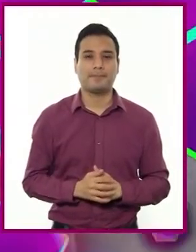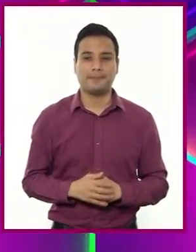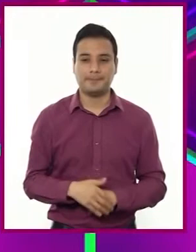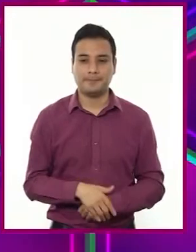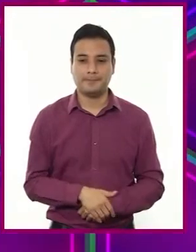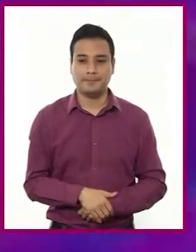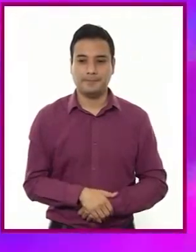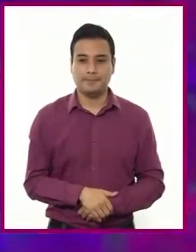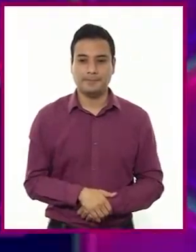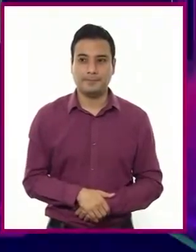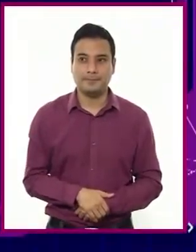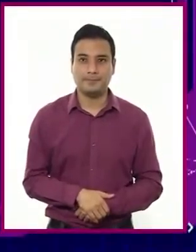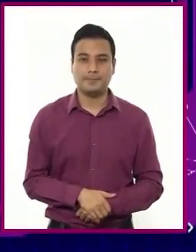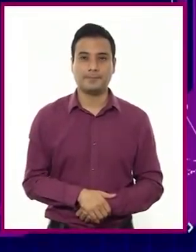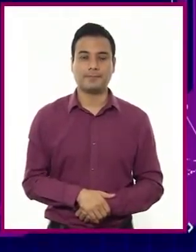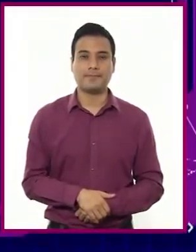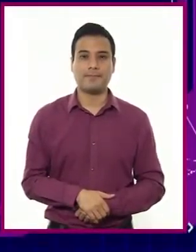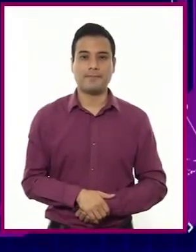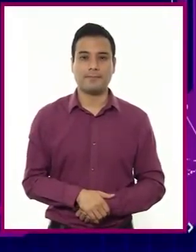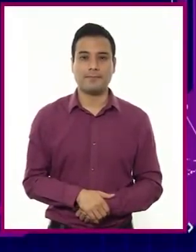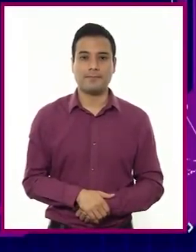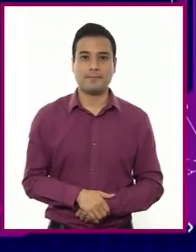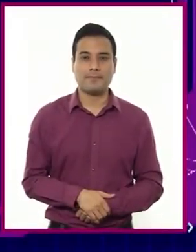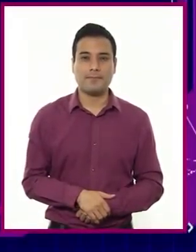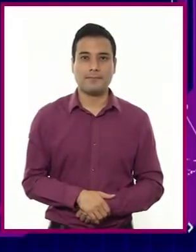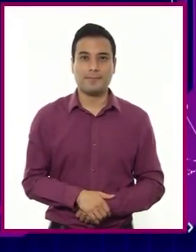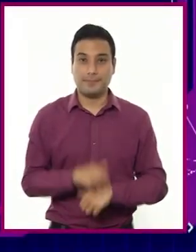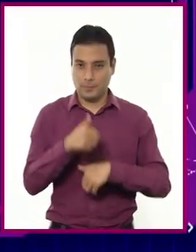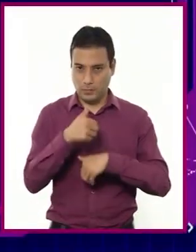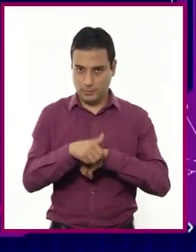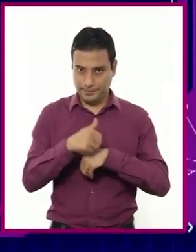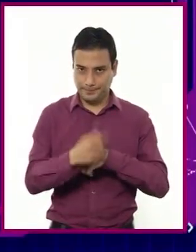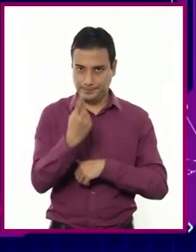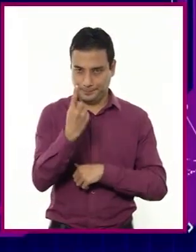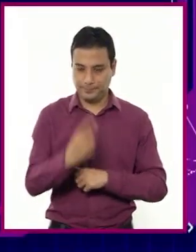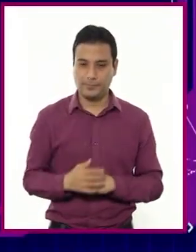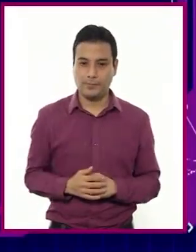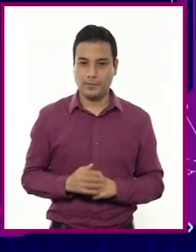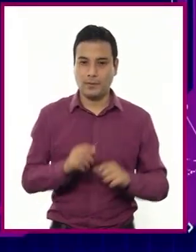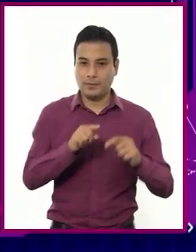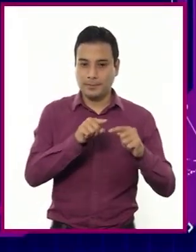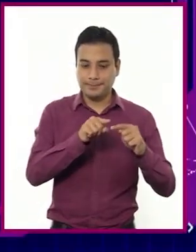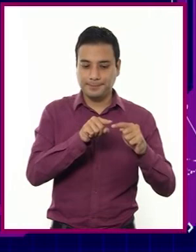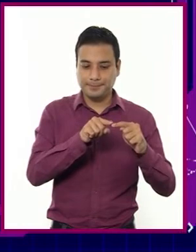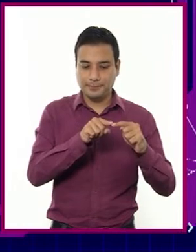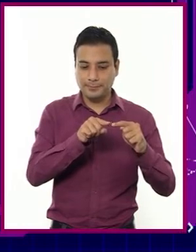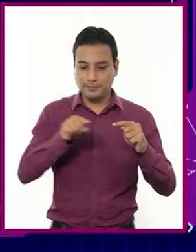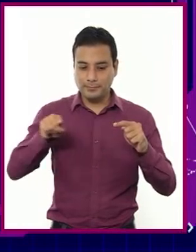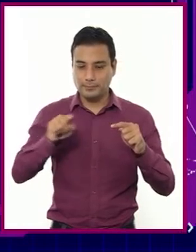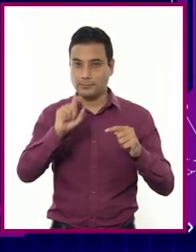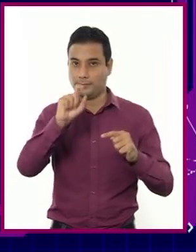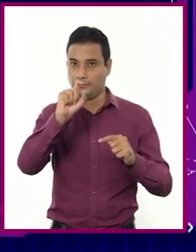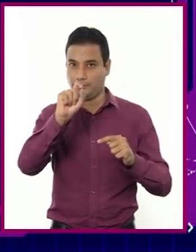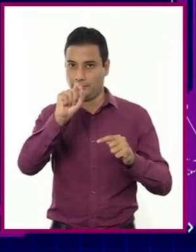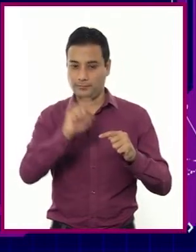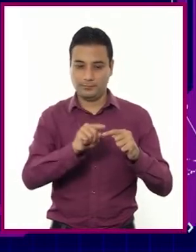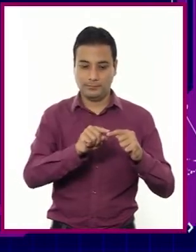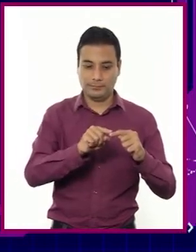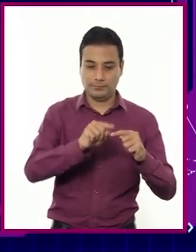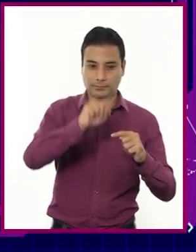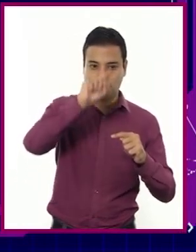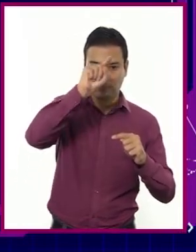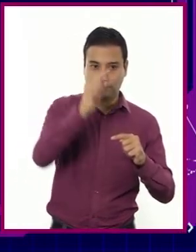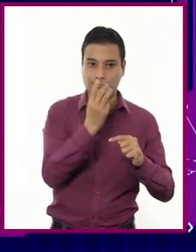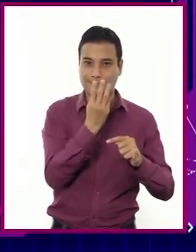preguntas. En el caso de la figura 1, la base mide 20 y la altura 3x más